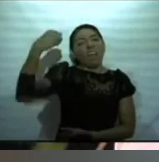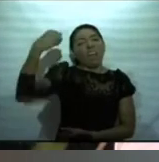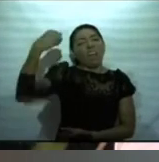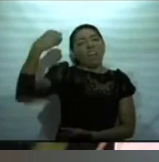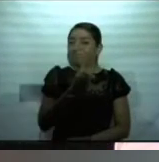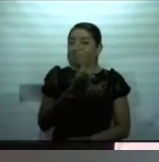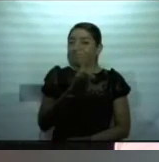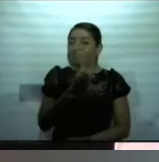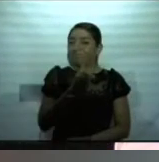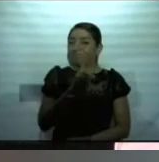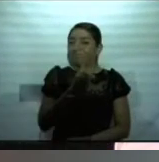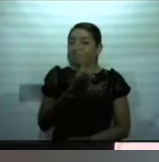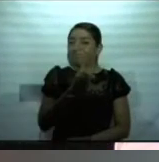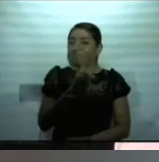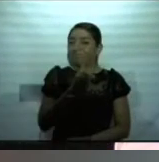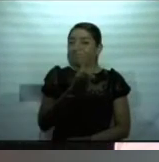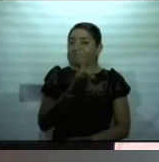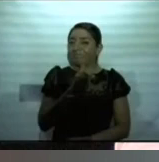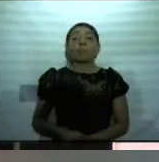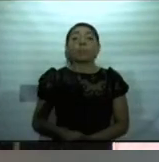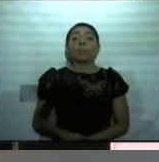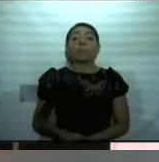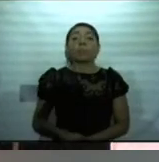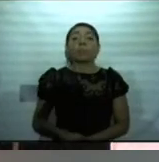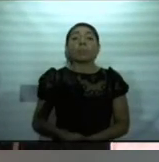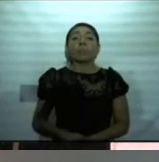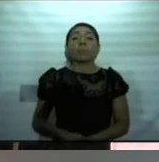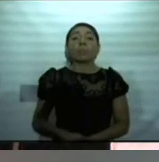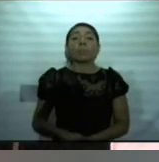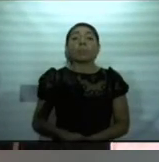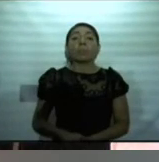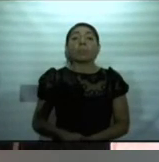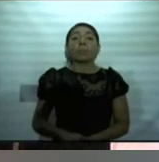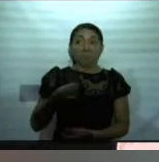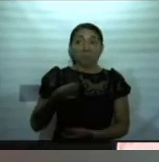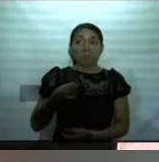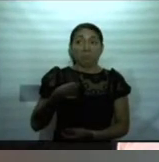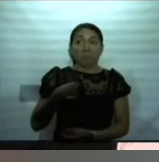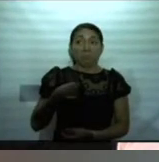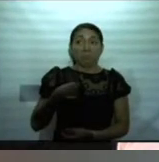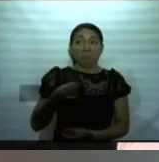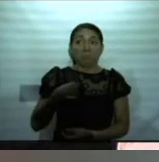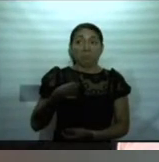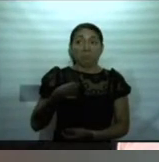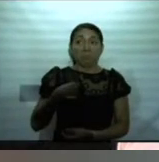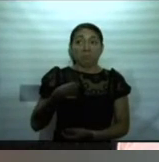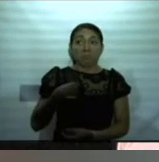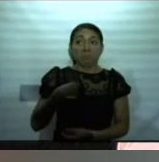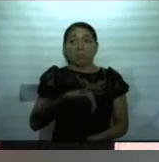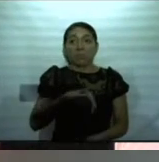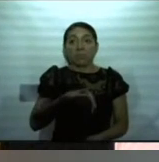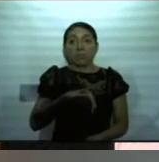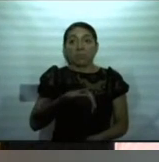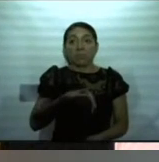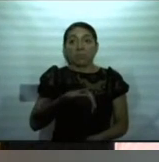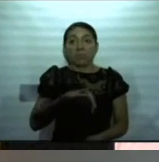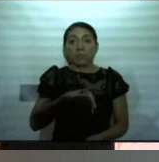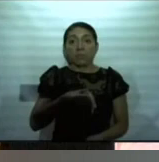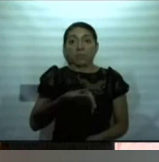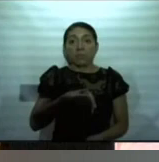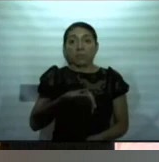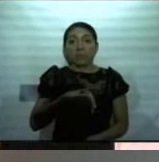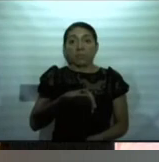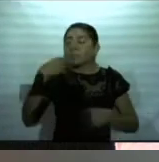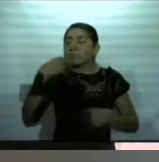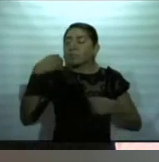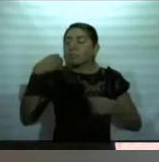para nosotros, igual que para los originarios, los adultos mayores son héroes